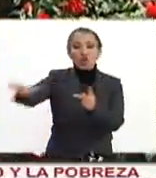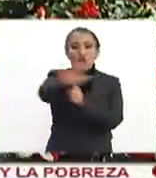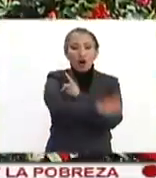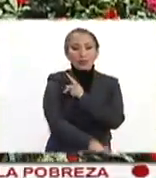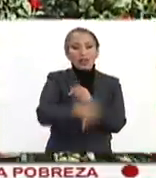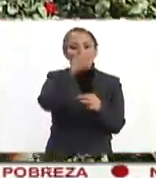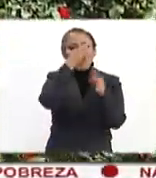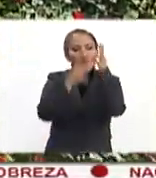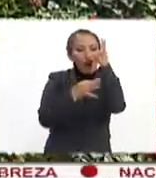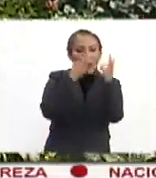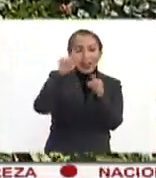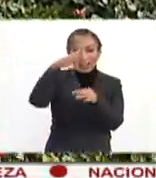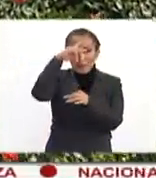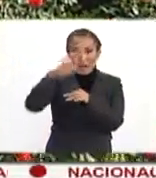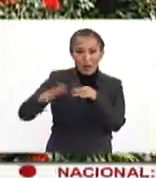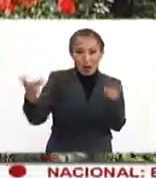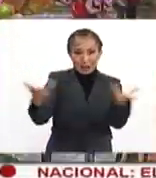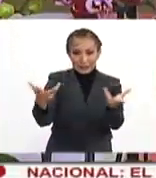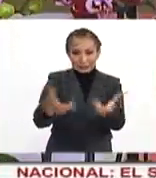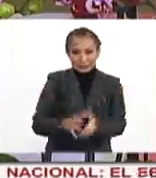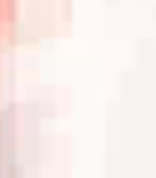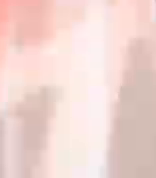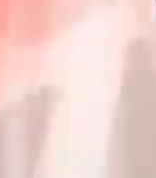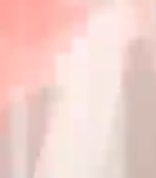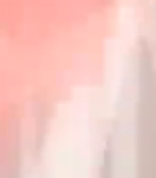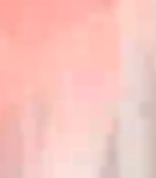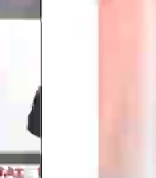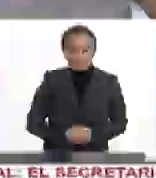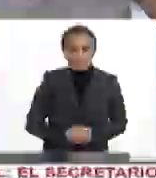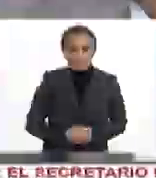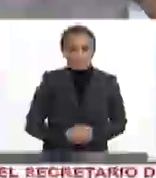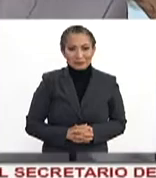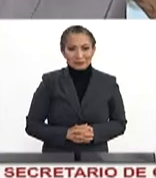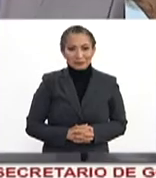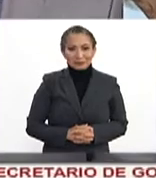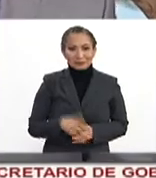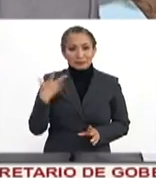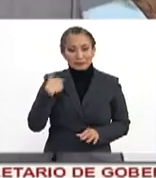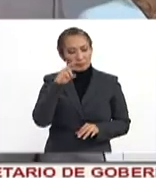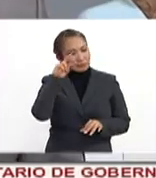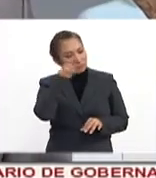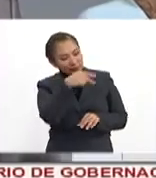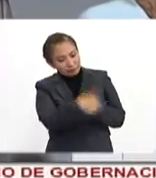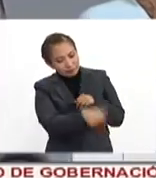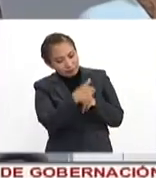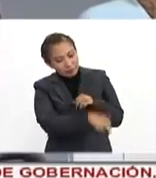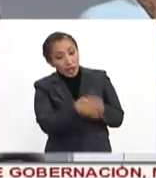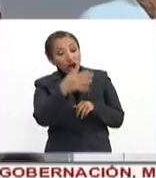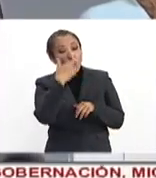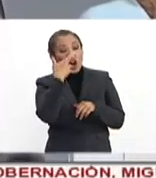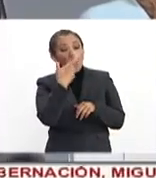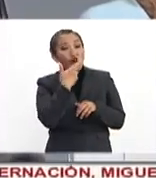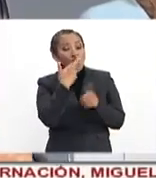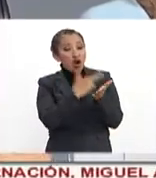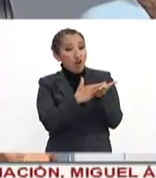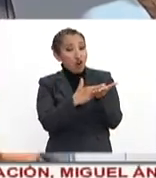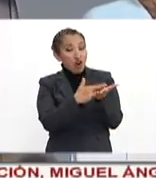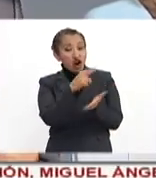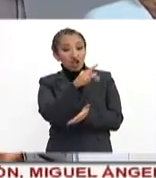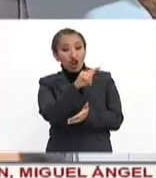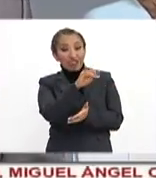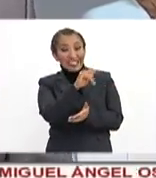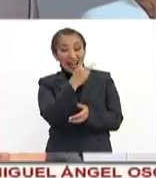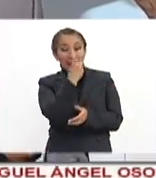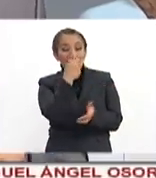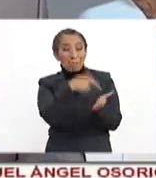los floricultores mexicanos. Me pasaban las cifras de rosas, producimos